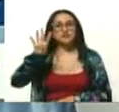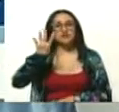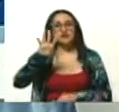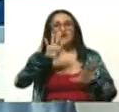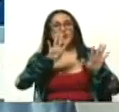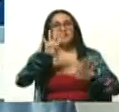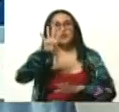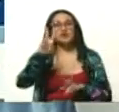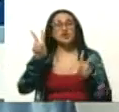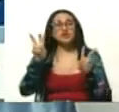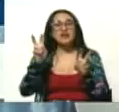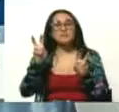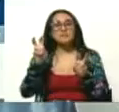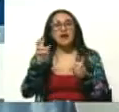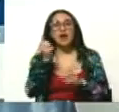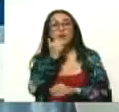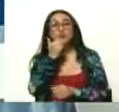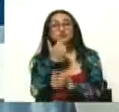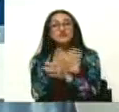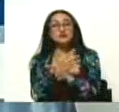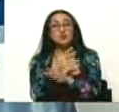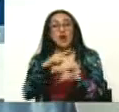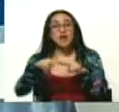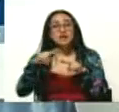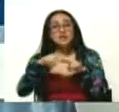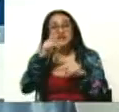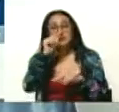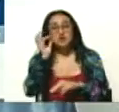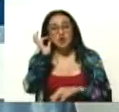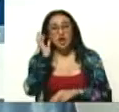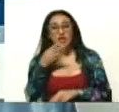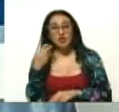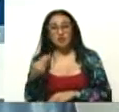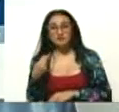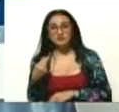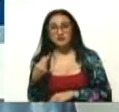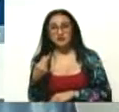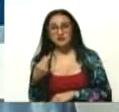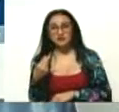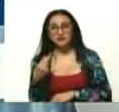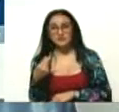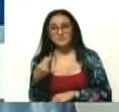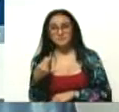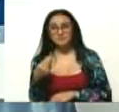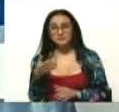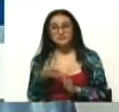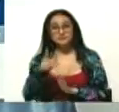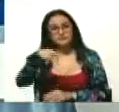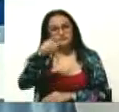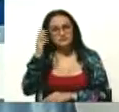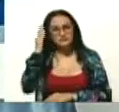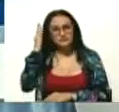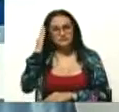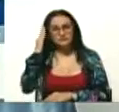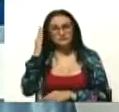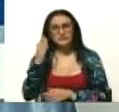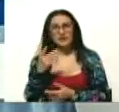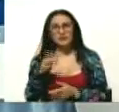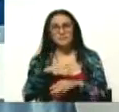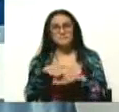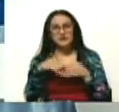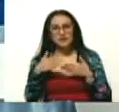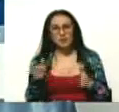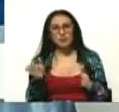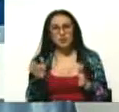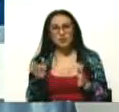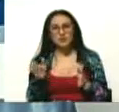1.494 casos por el delito de abuso sexual a niños y niñas y adolescentes. Y en este sentido, ya ustedes han visto lo que el Ministerio Público